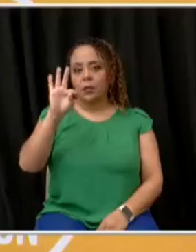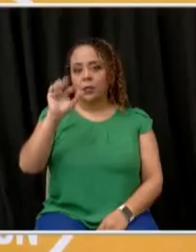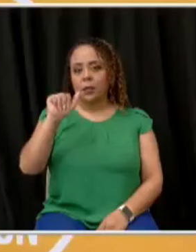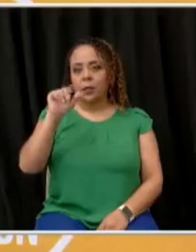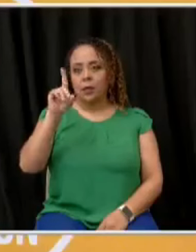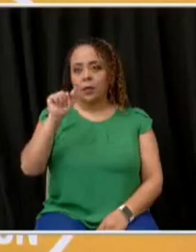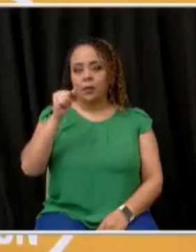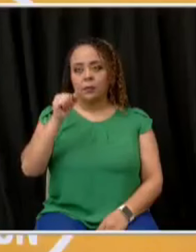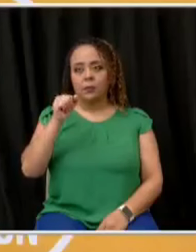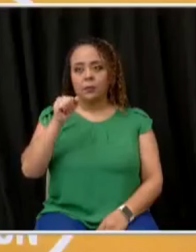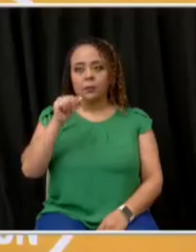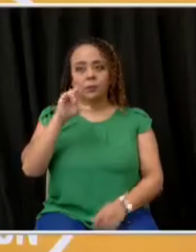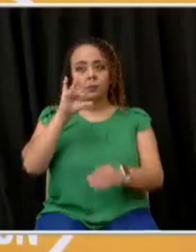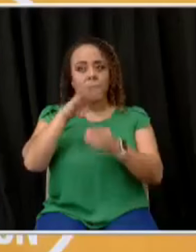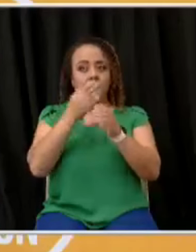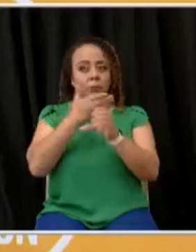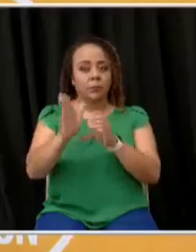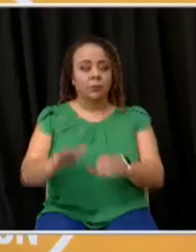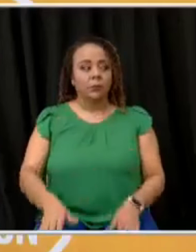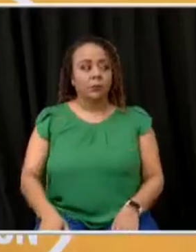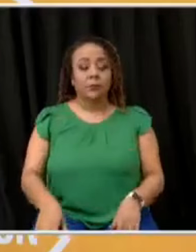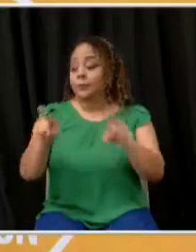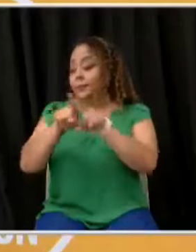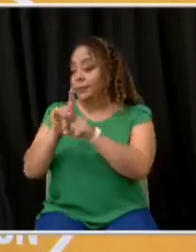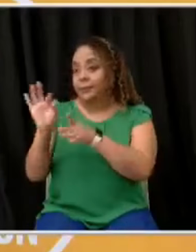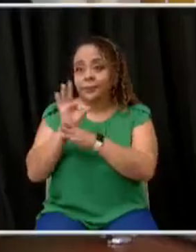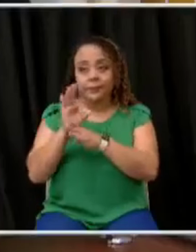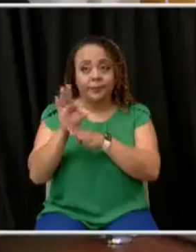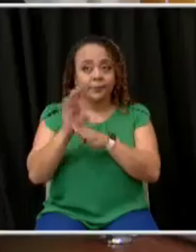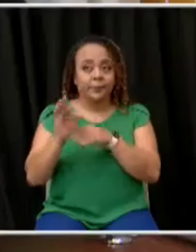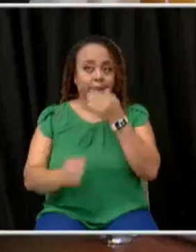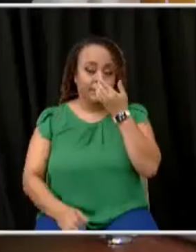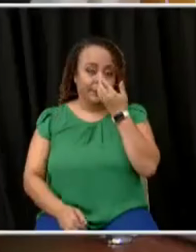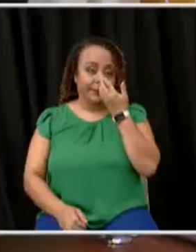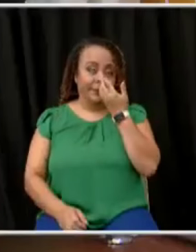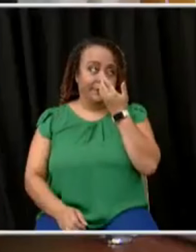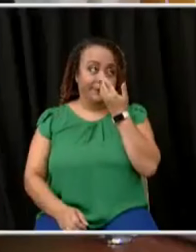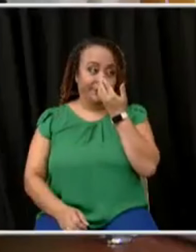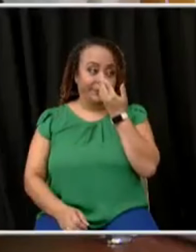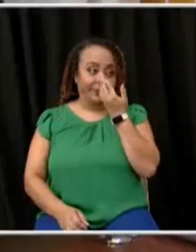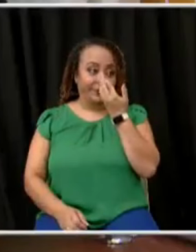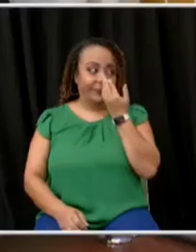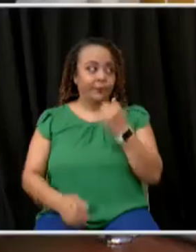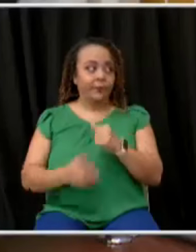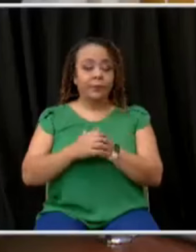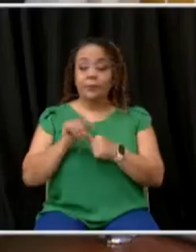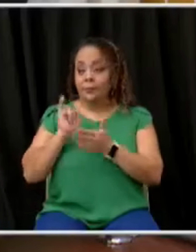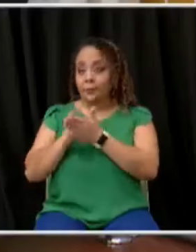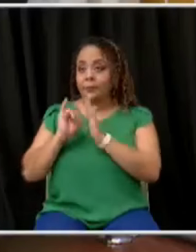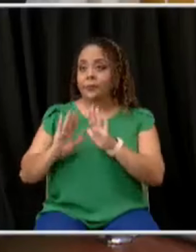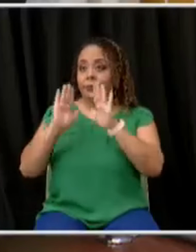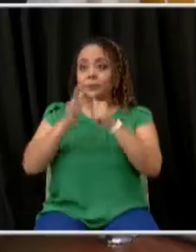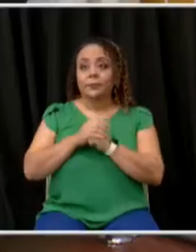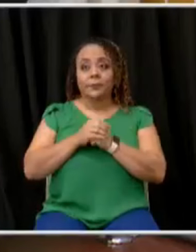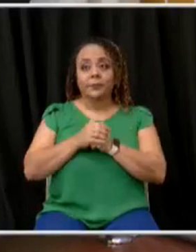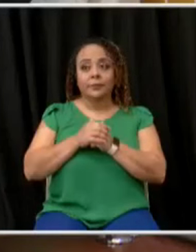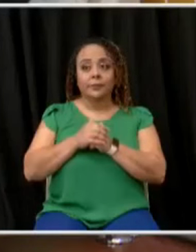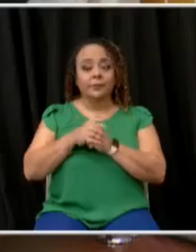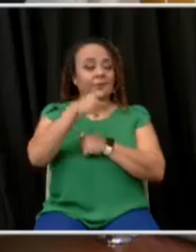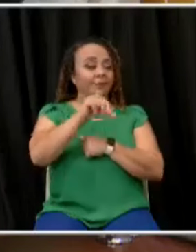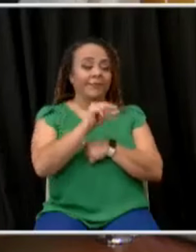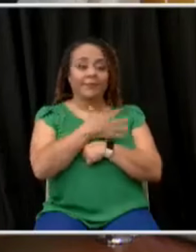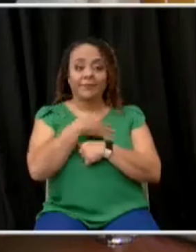Para los que les gusta hidratarse con cervecita. Ok, tampoco funciona, doctor, la cervecita. Tampoco sirve. Ok, muy bien. Vea, los muchachos de aquí se No, sí, echan a sí, reír,